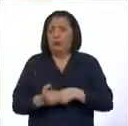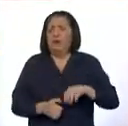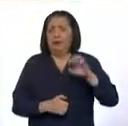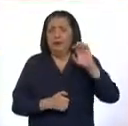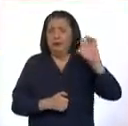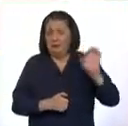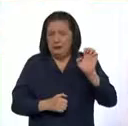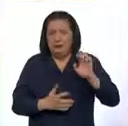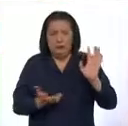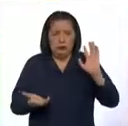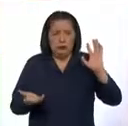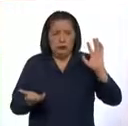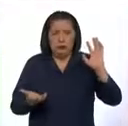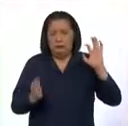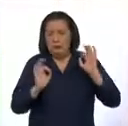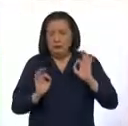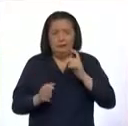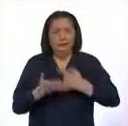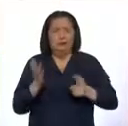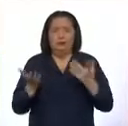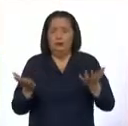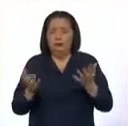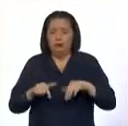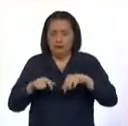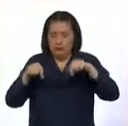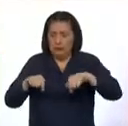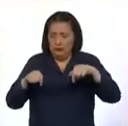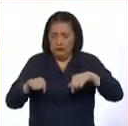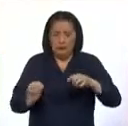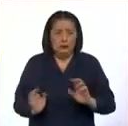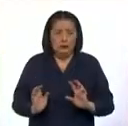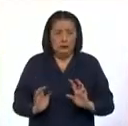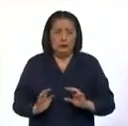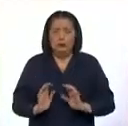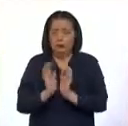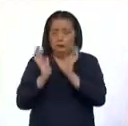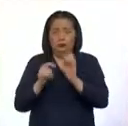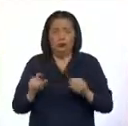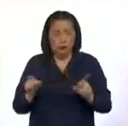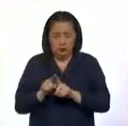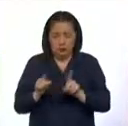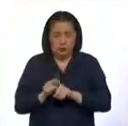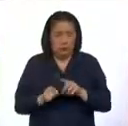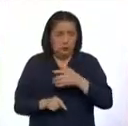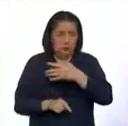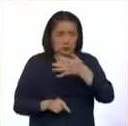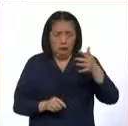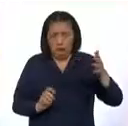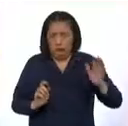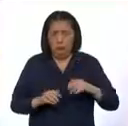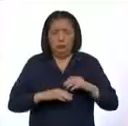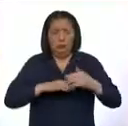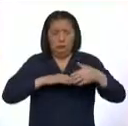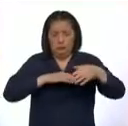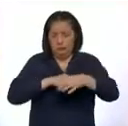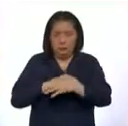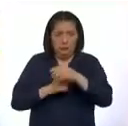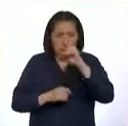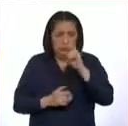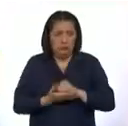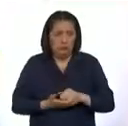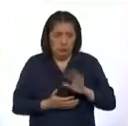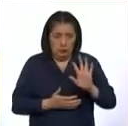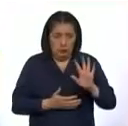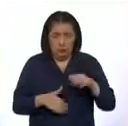emergencias, urgencias que se puedan suscitar tanto en el distrito de Santiago de Surco, como también en cualquier parte del litoral del Perú. Y de